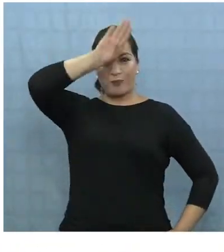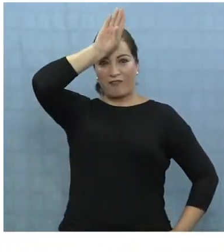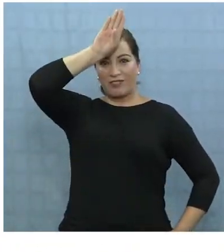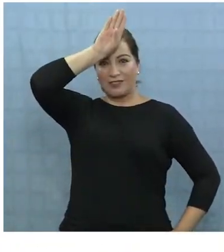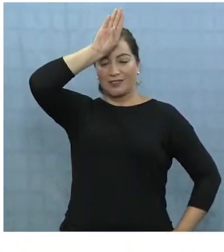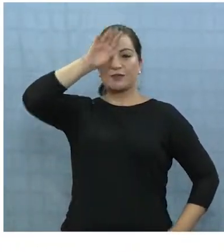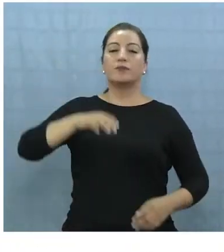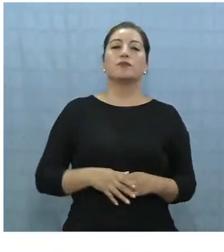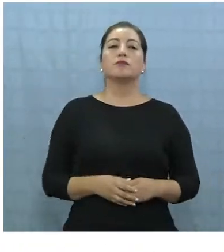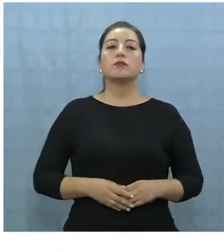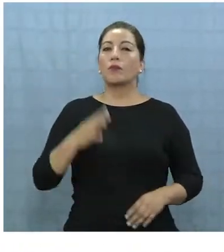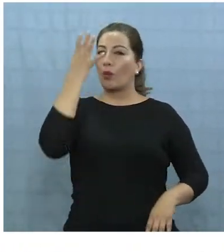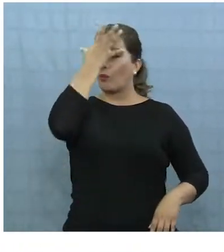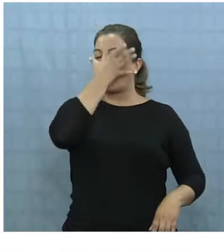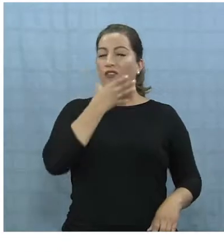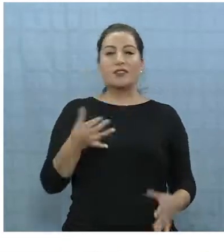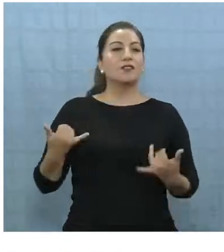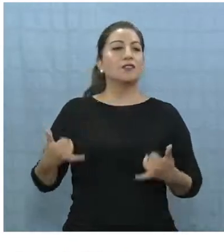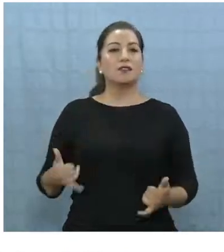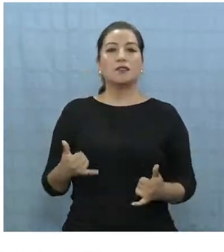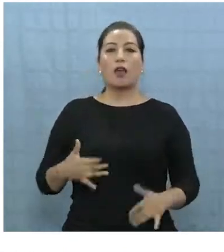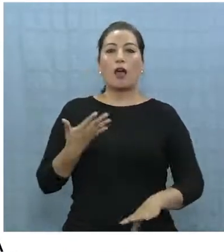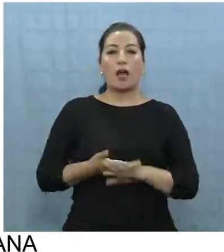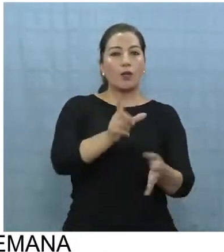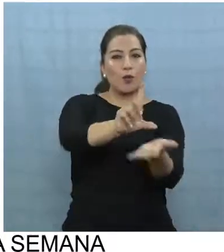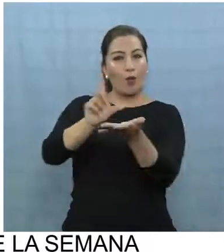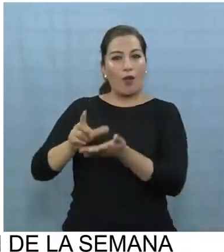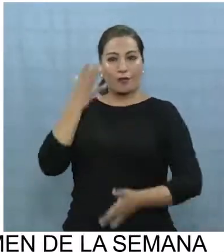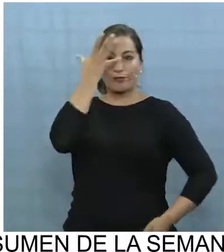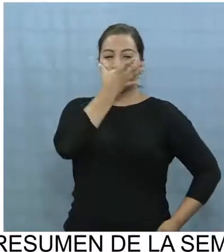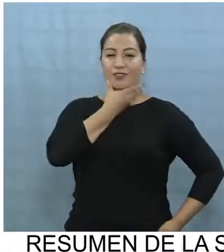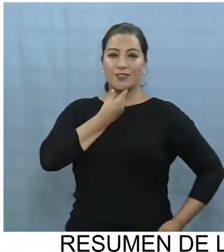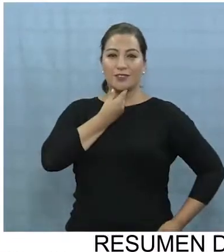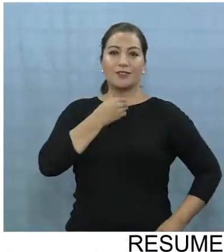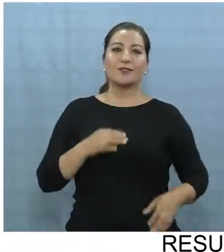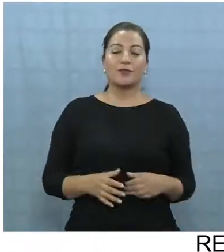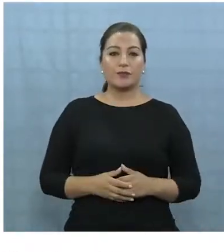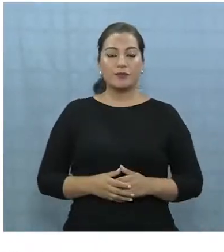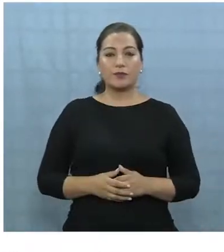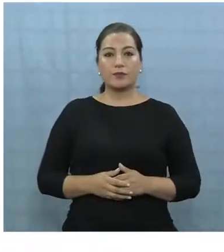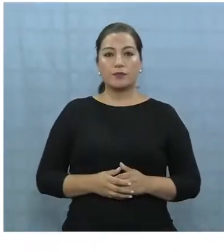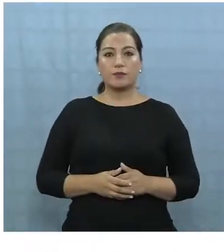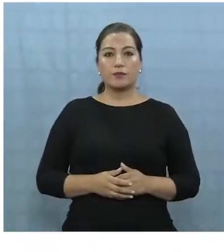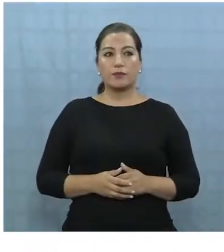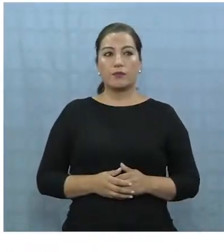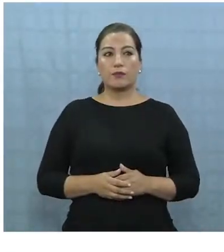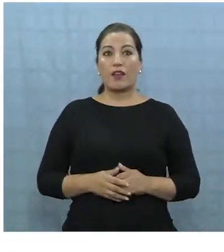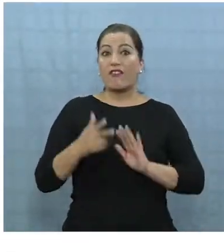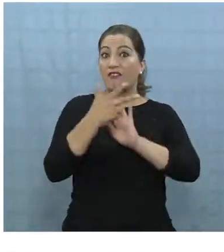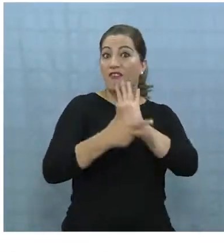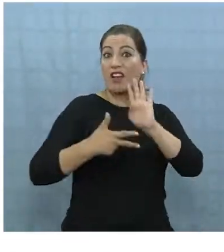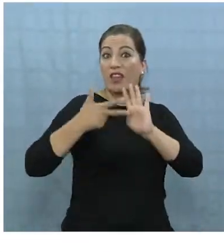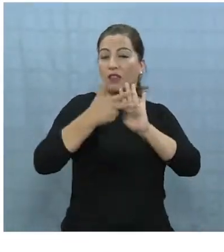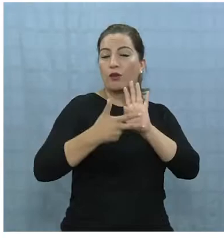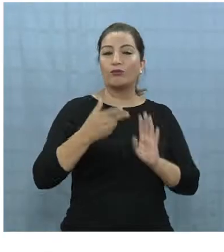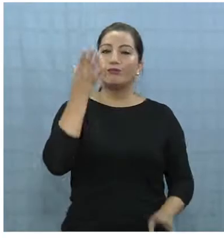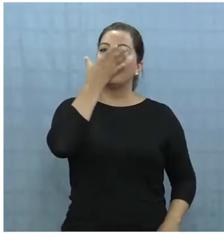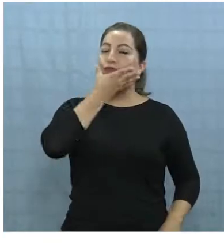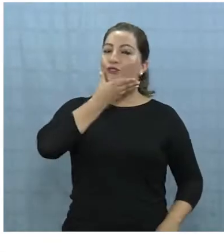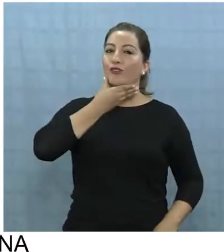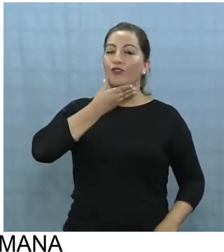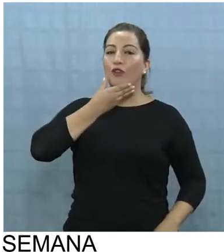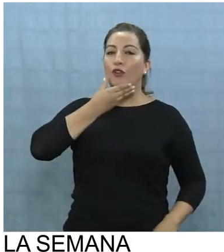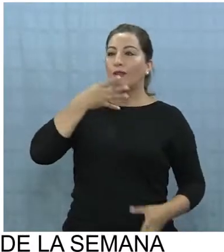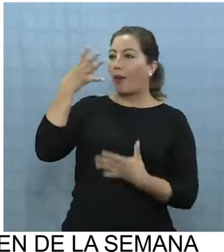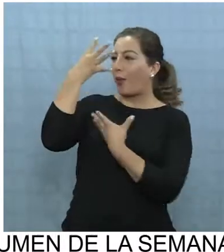del Papa Francisco. Muy bonito, muy entretenido, tiene lugares hermosos. Bueno, el paseo este es muy lindo,